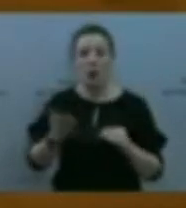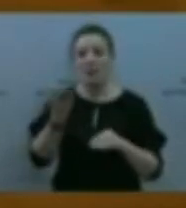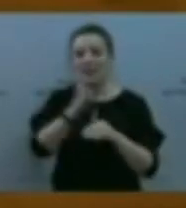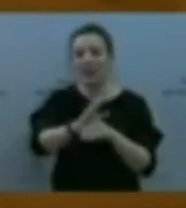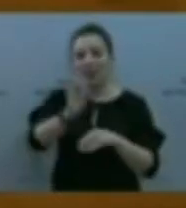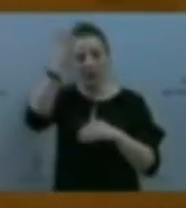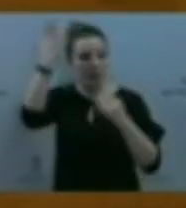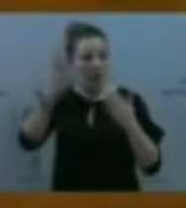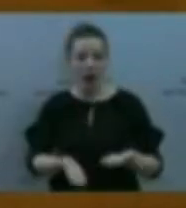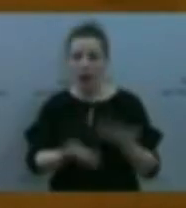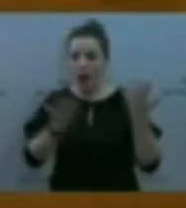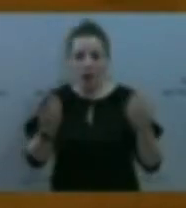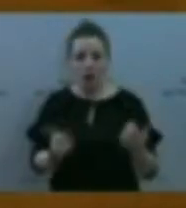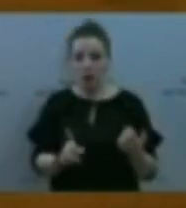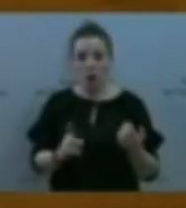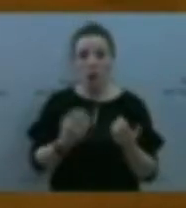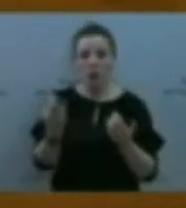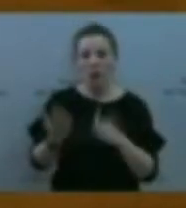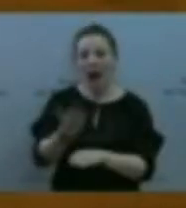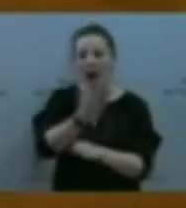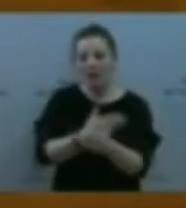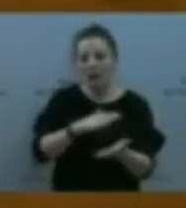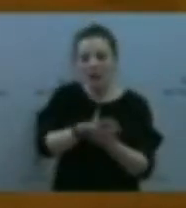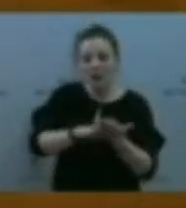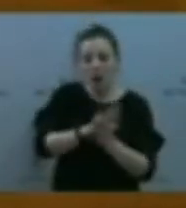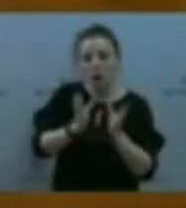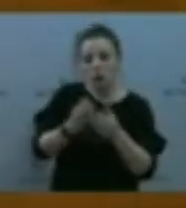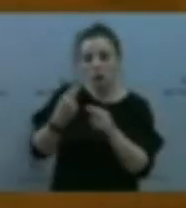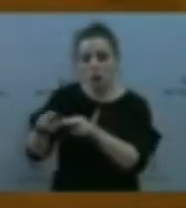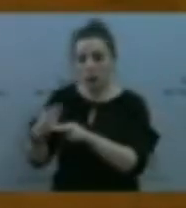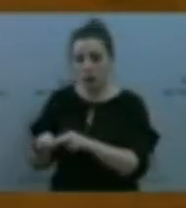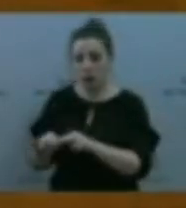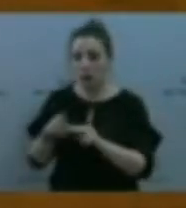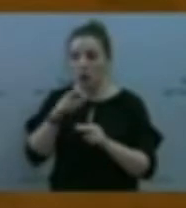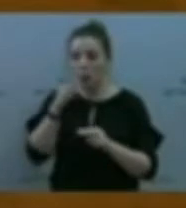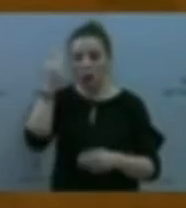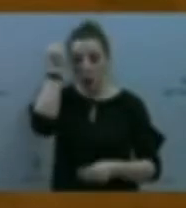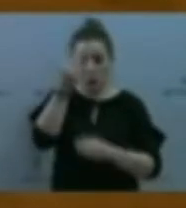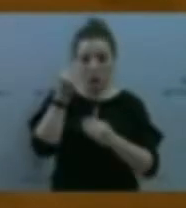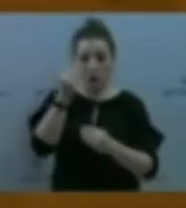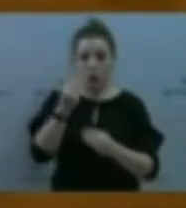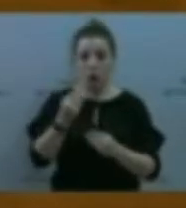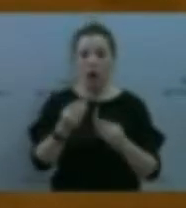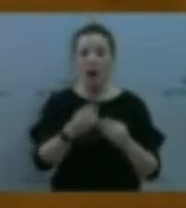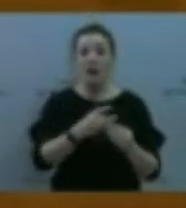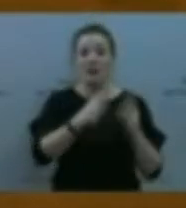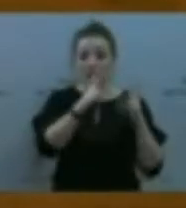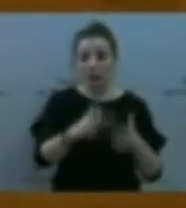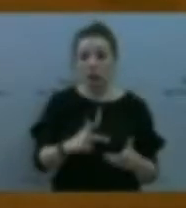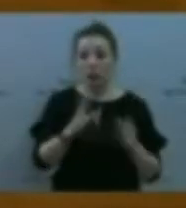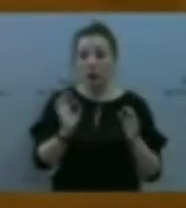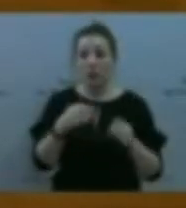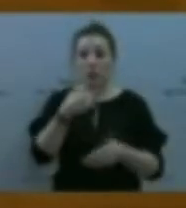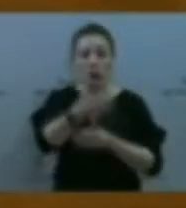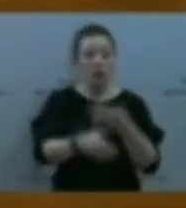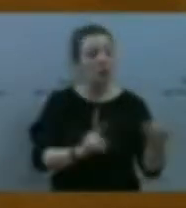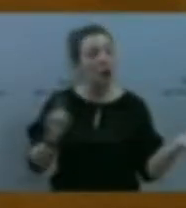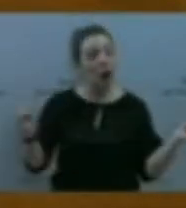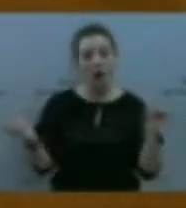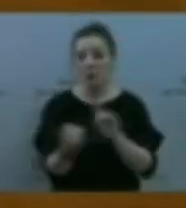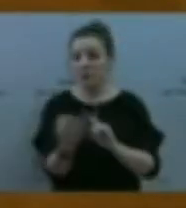que el tema de la sindicatura es de tal trascendencia que el procedimiento tiene que ser a la inversa y yo lo consideraría amable de verdad